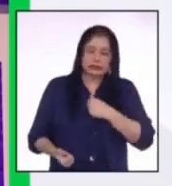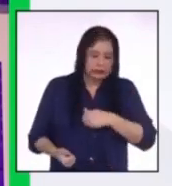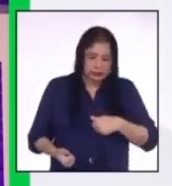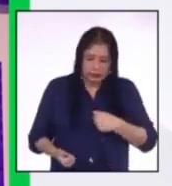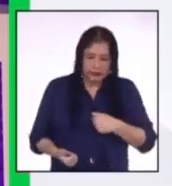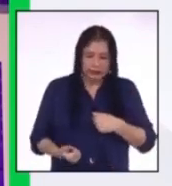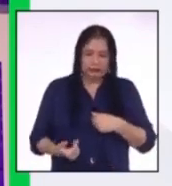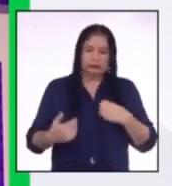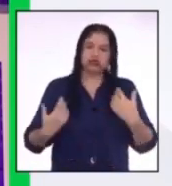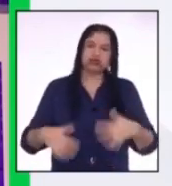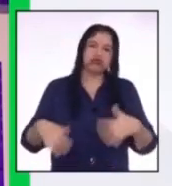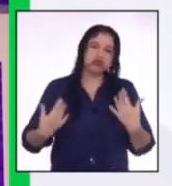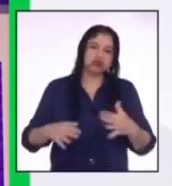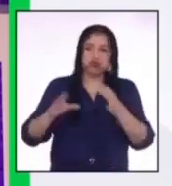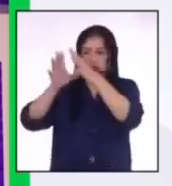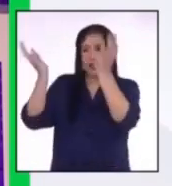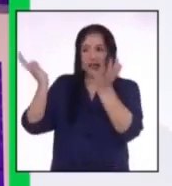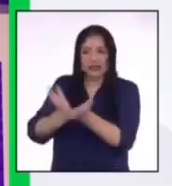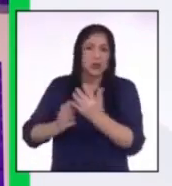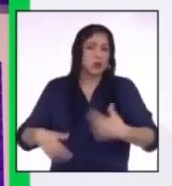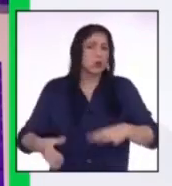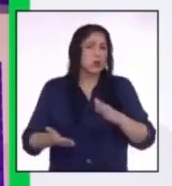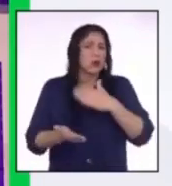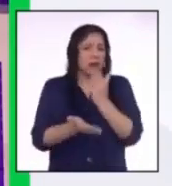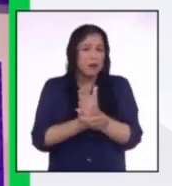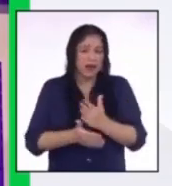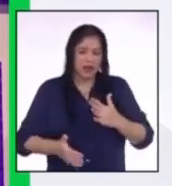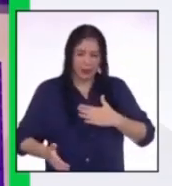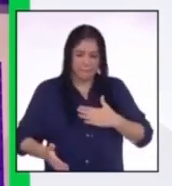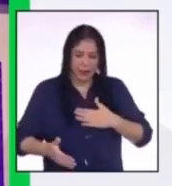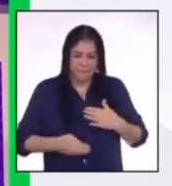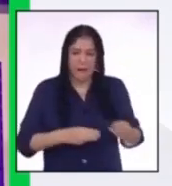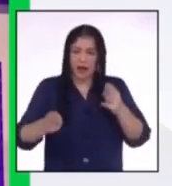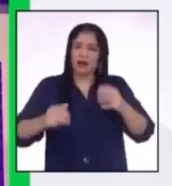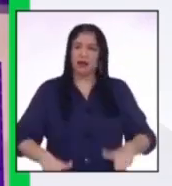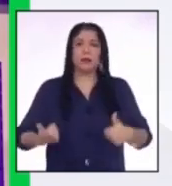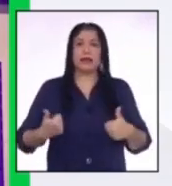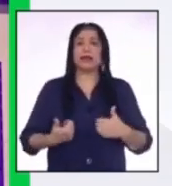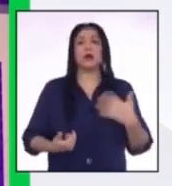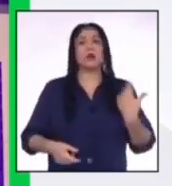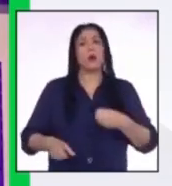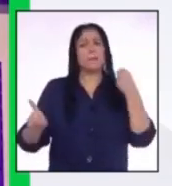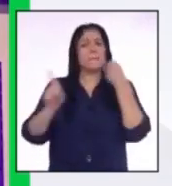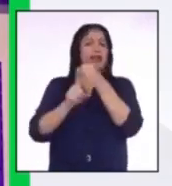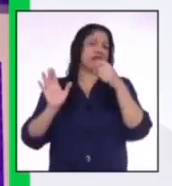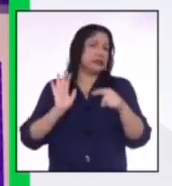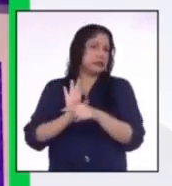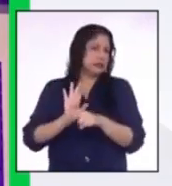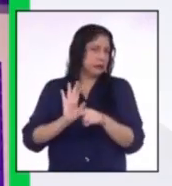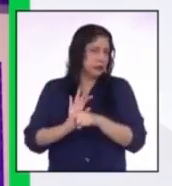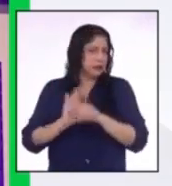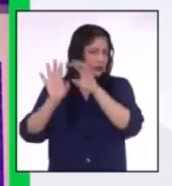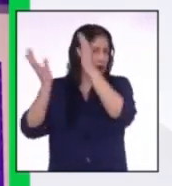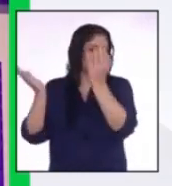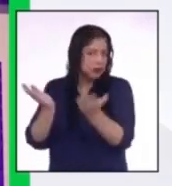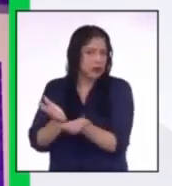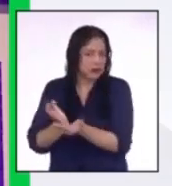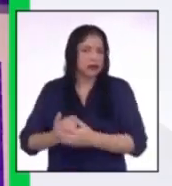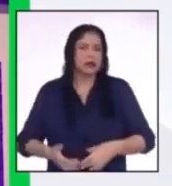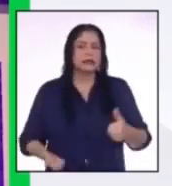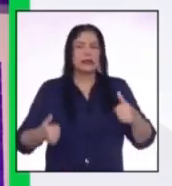crisis y que además nuestros estilos de vida son la principal causa sus impactos la paradoja de nuestros tiempos